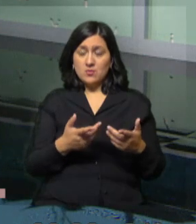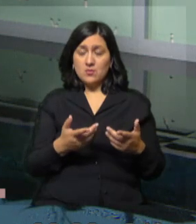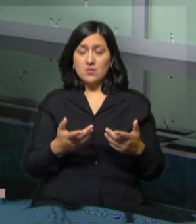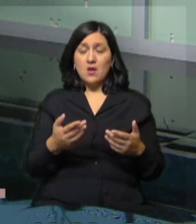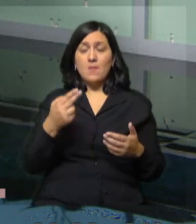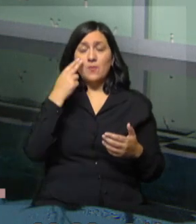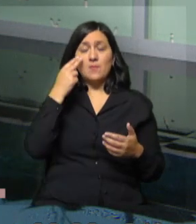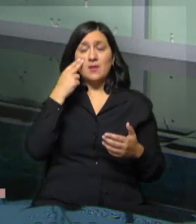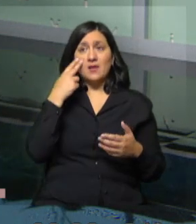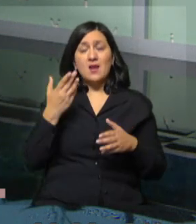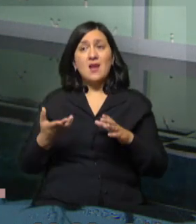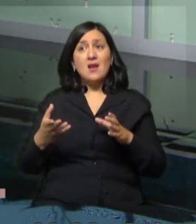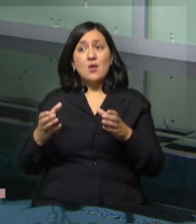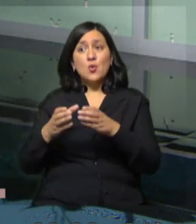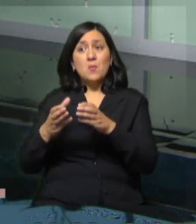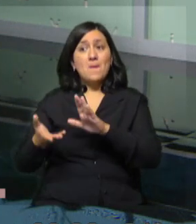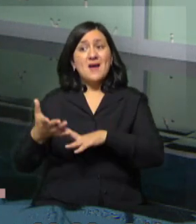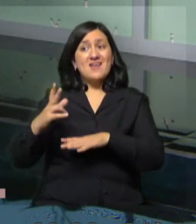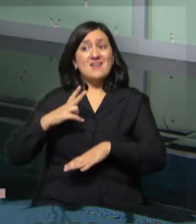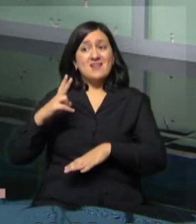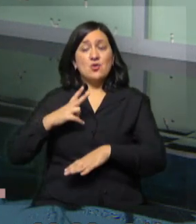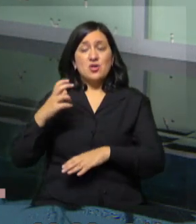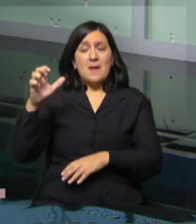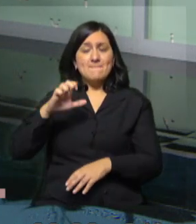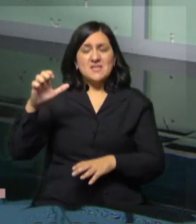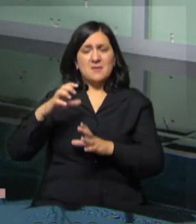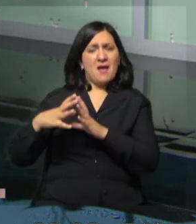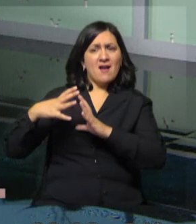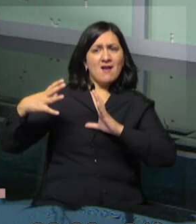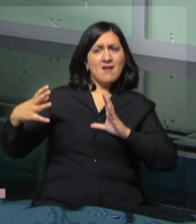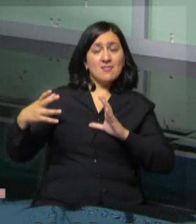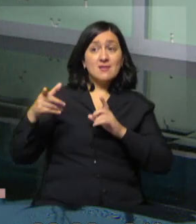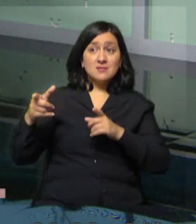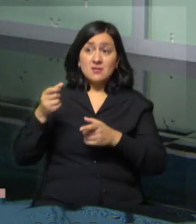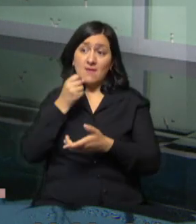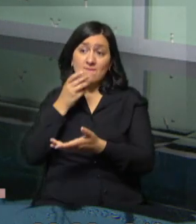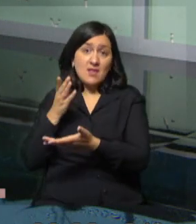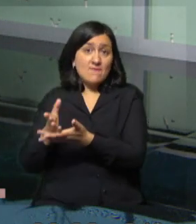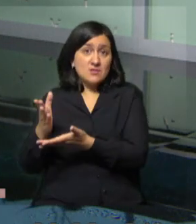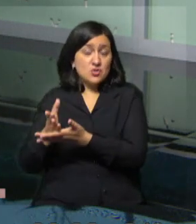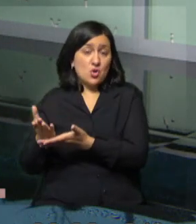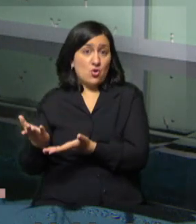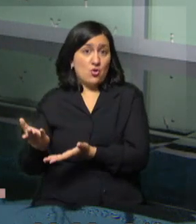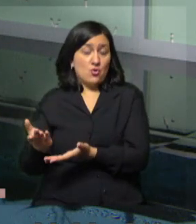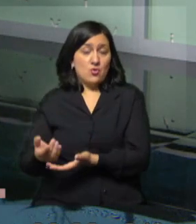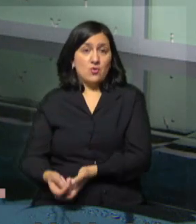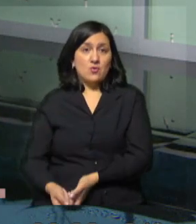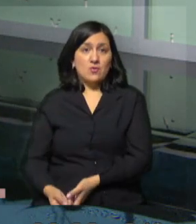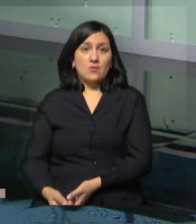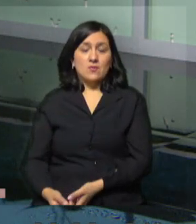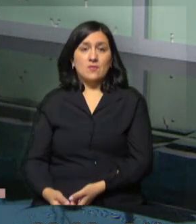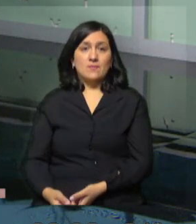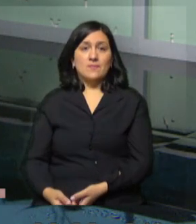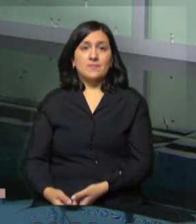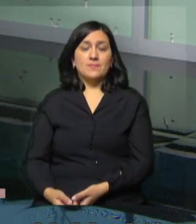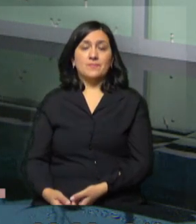la parte más rica de nuestro país y empresas multinacionales que son las que están siendo subvencionadas por la tarifa